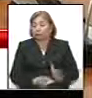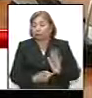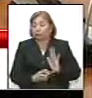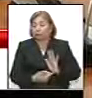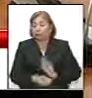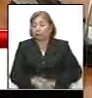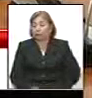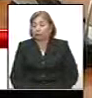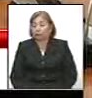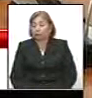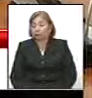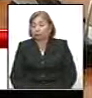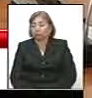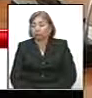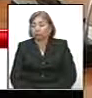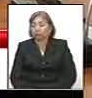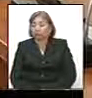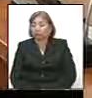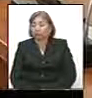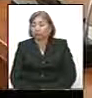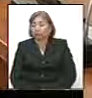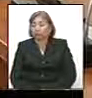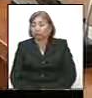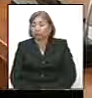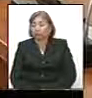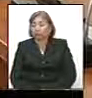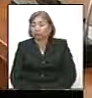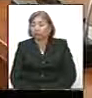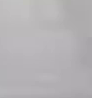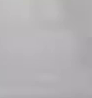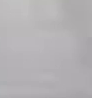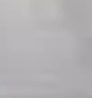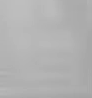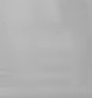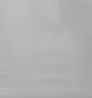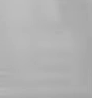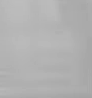No solamente eso nomás. Gracias, Dimas. En aras de poder...